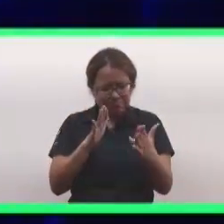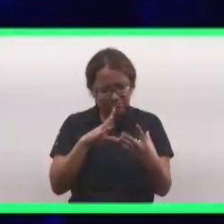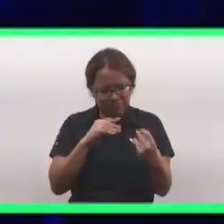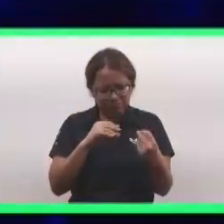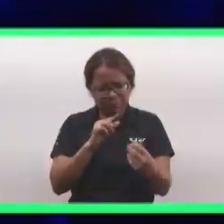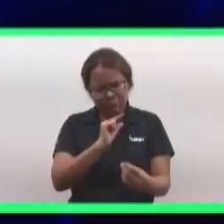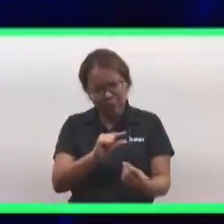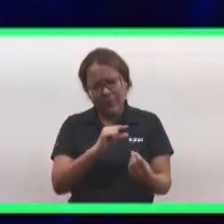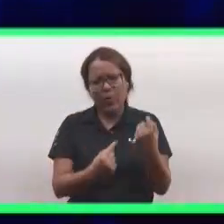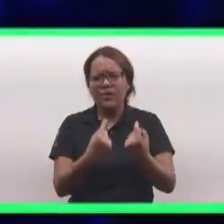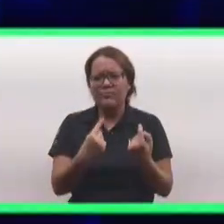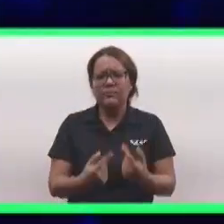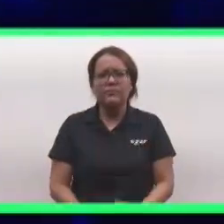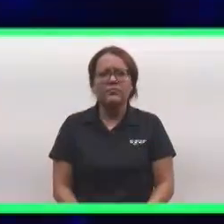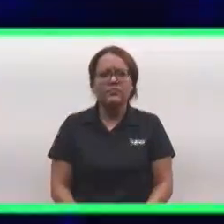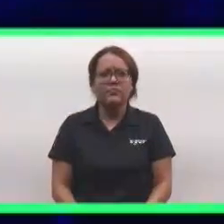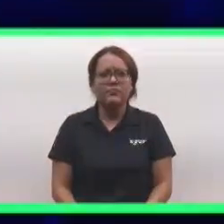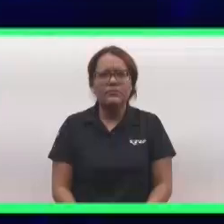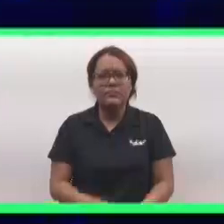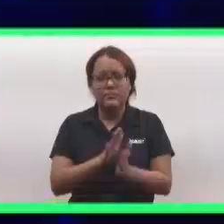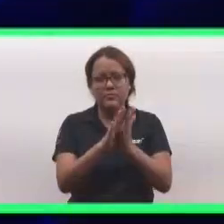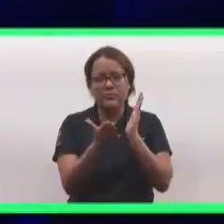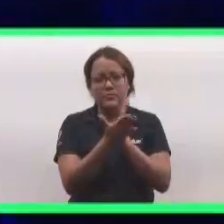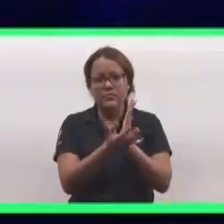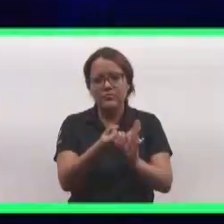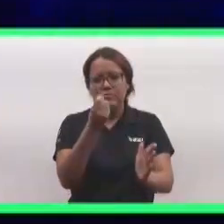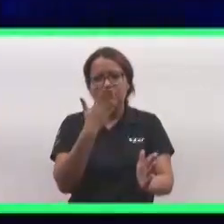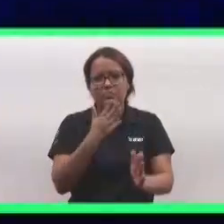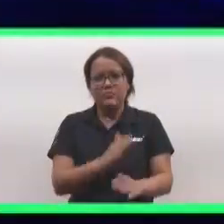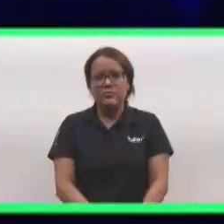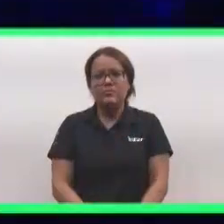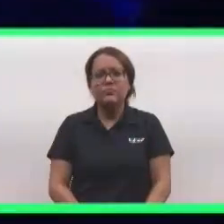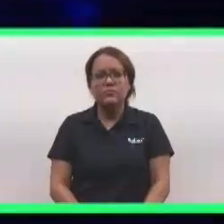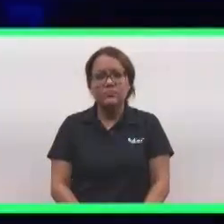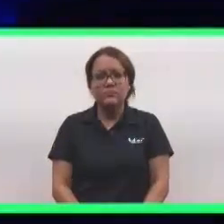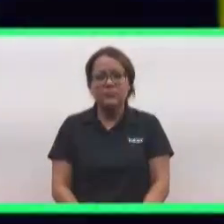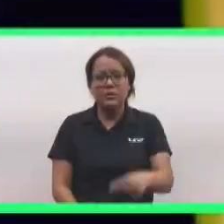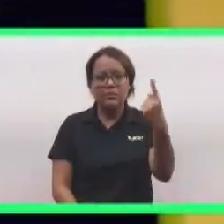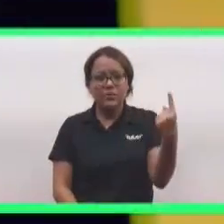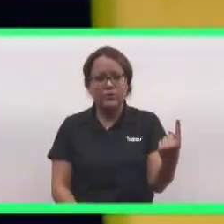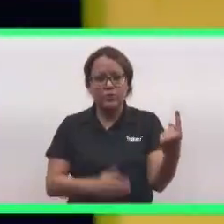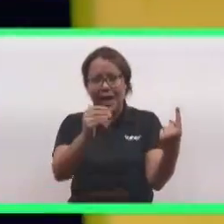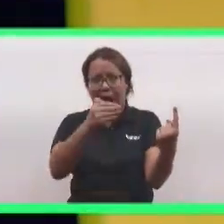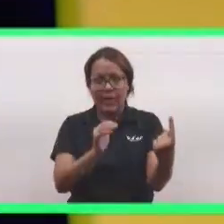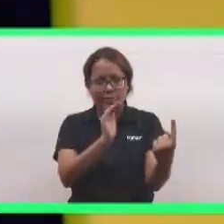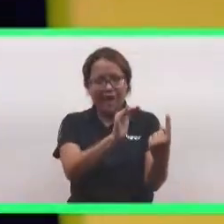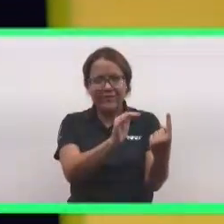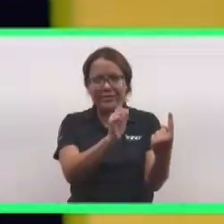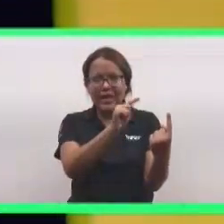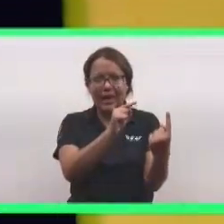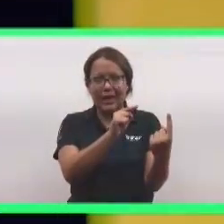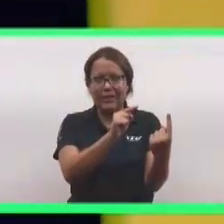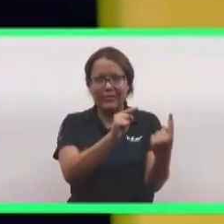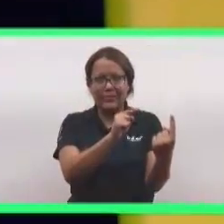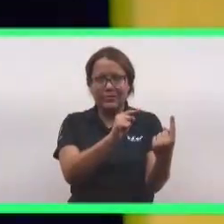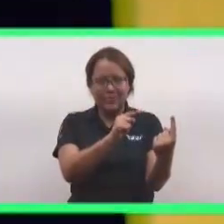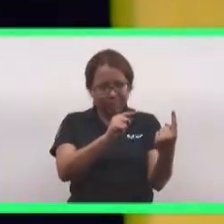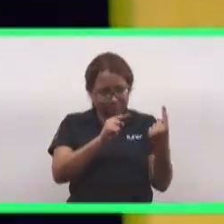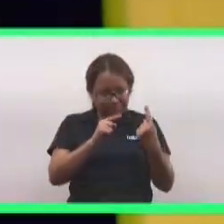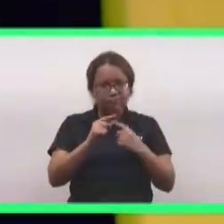Ponle nombre. Y dice la palabra que el avisado ve el mal y se esconde. Pero usted lo anda de la